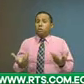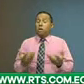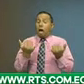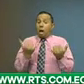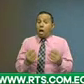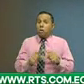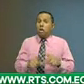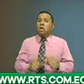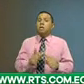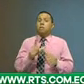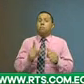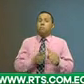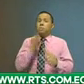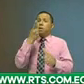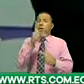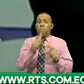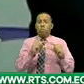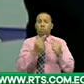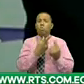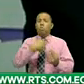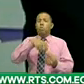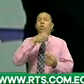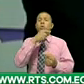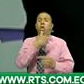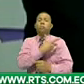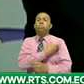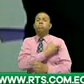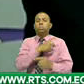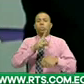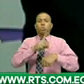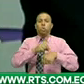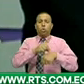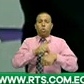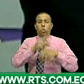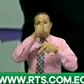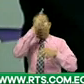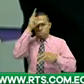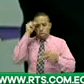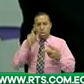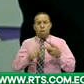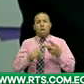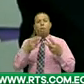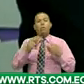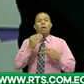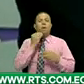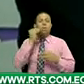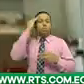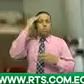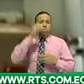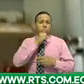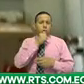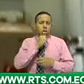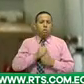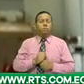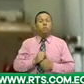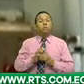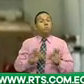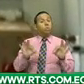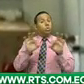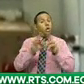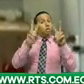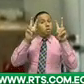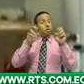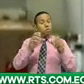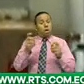de primera línea y adultos mayores. Retomando la primera idea de este reportaje, es necesario el estricto manejo del medicamento, pues, por